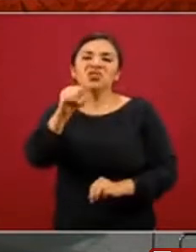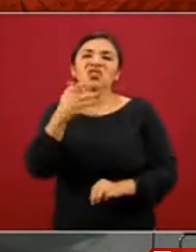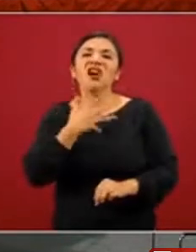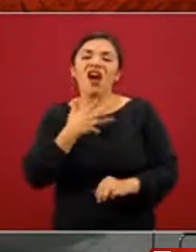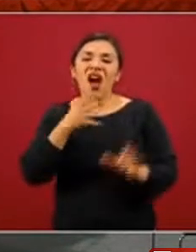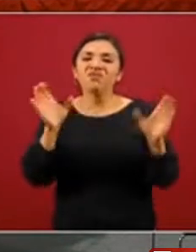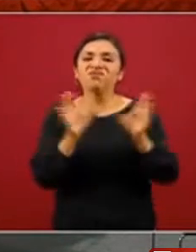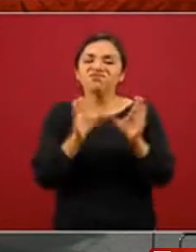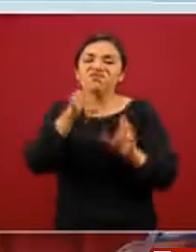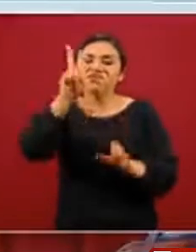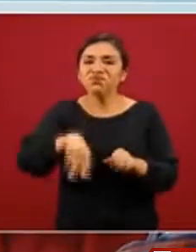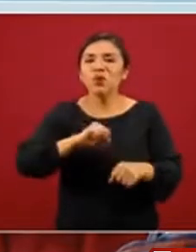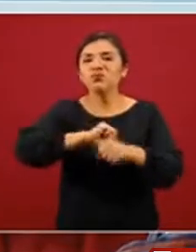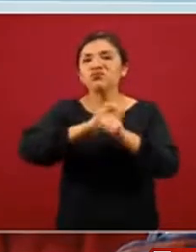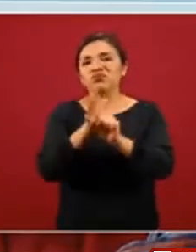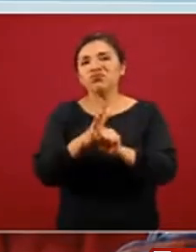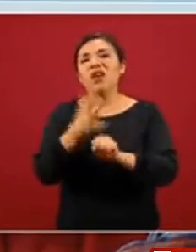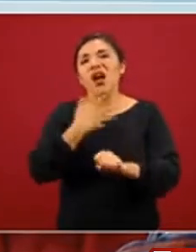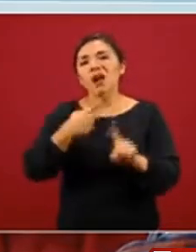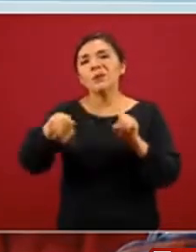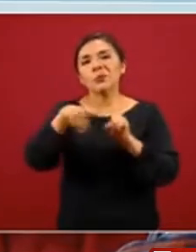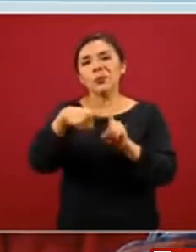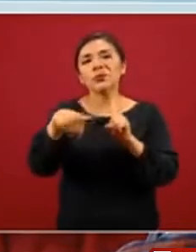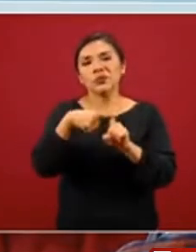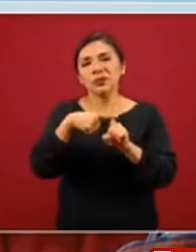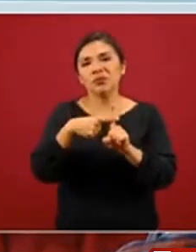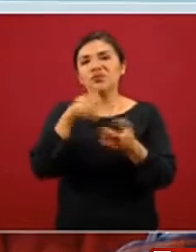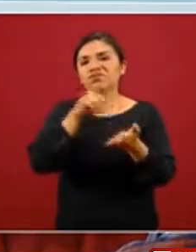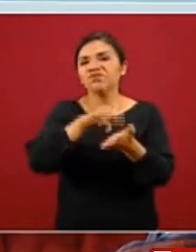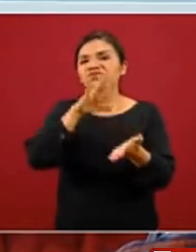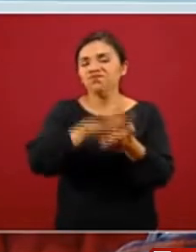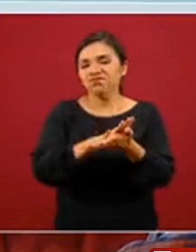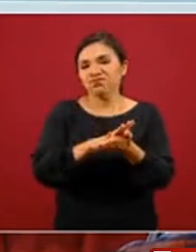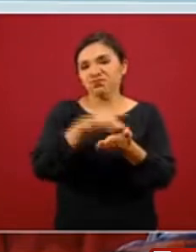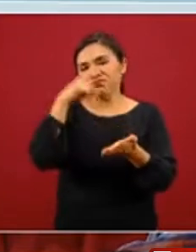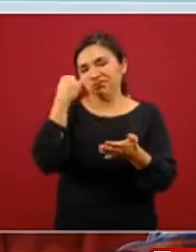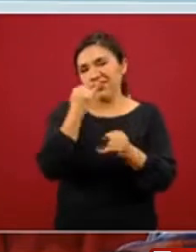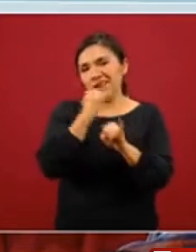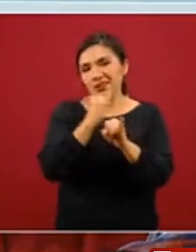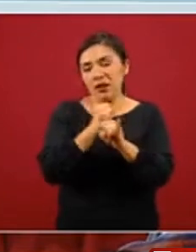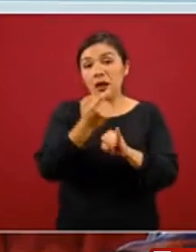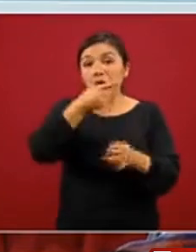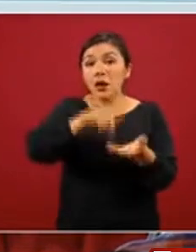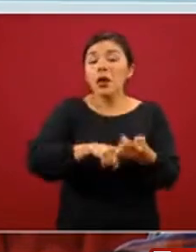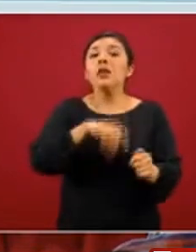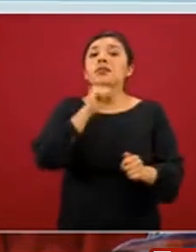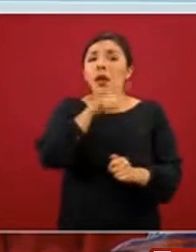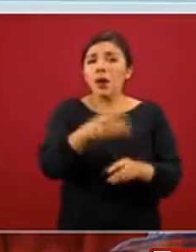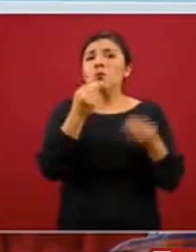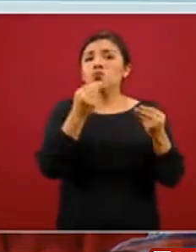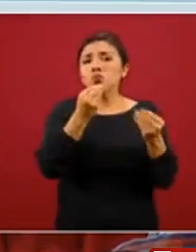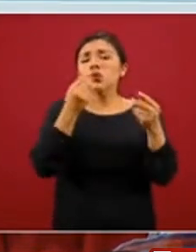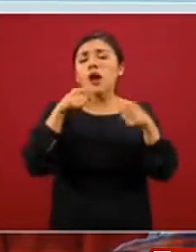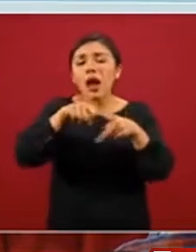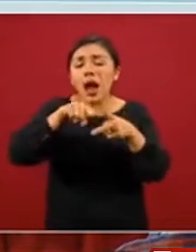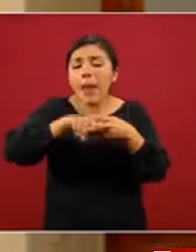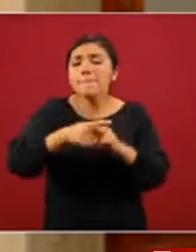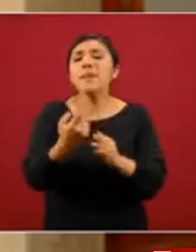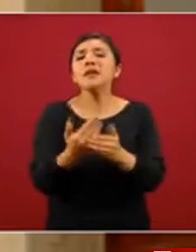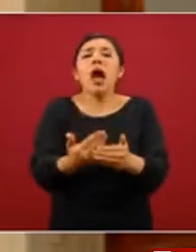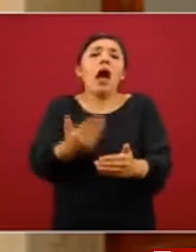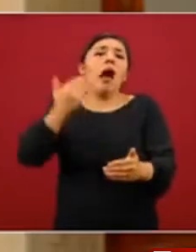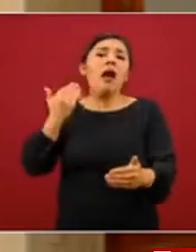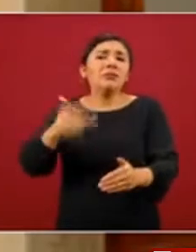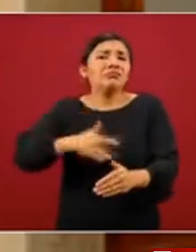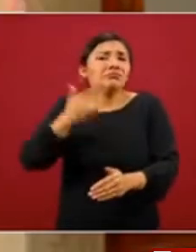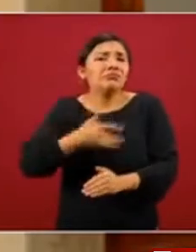capturó su resultado positivo en la plataforma en las últimas 24 horas, pero igual muchos de estos casos iniciaron con signos y síntomas o